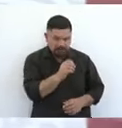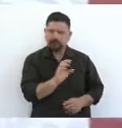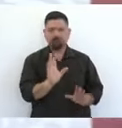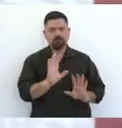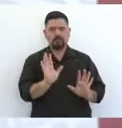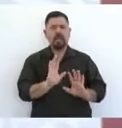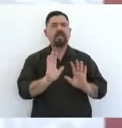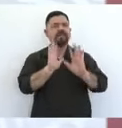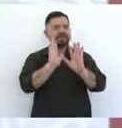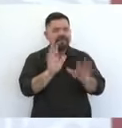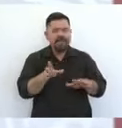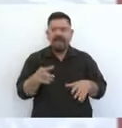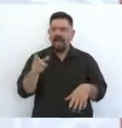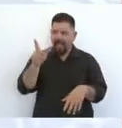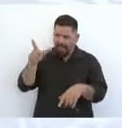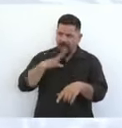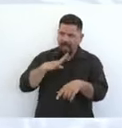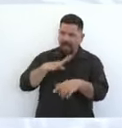Ya